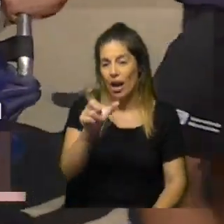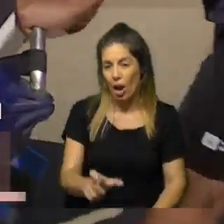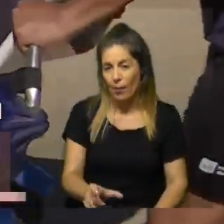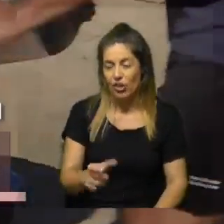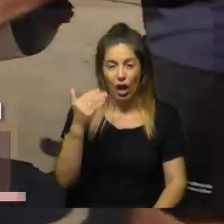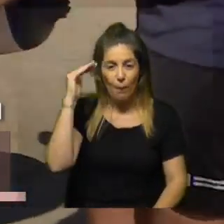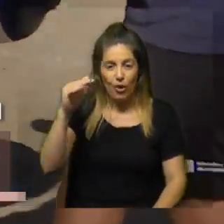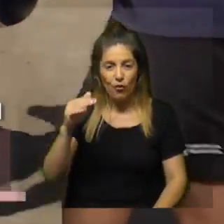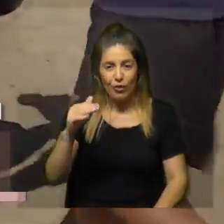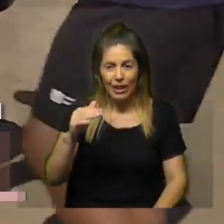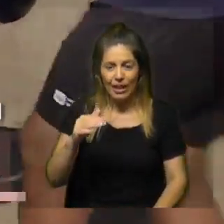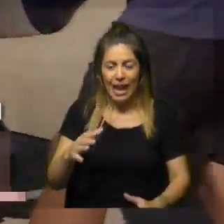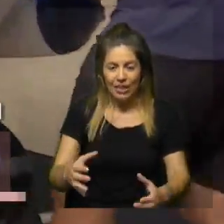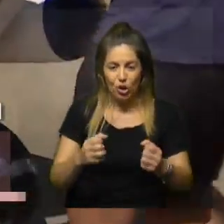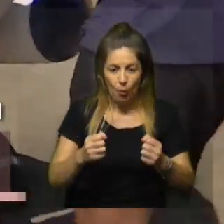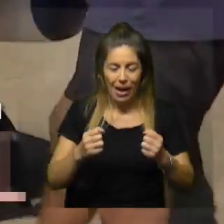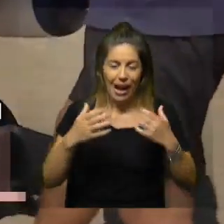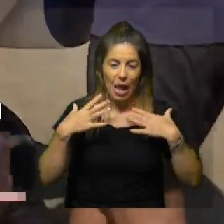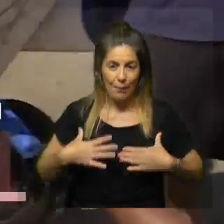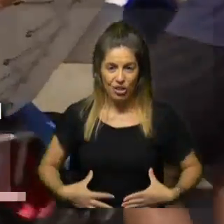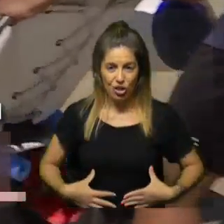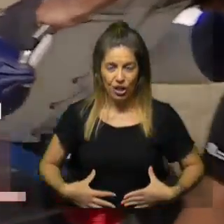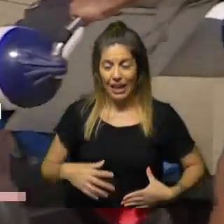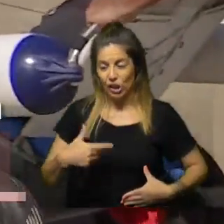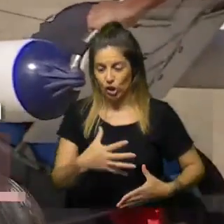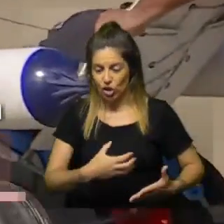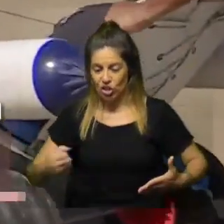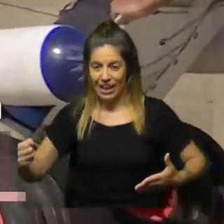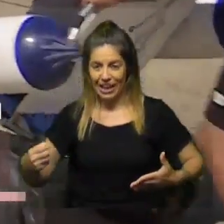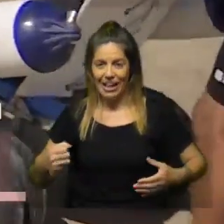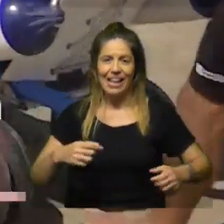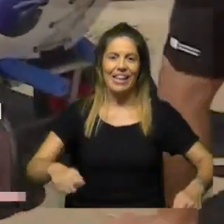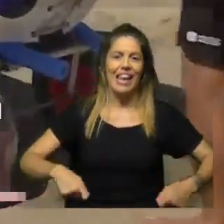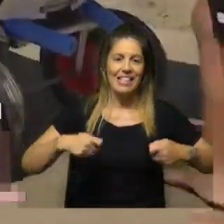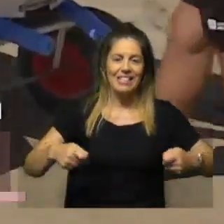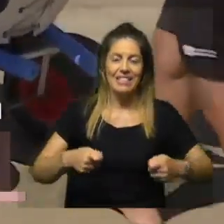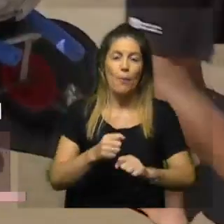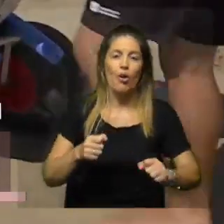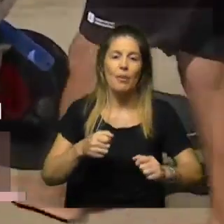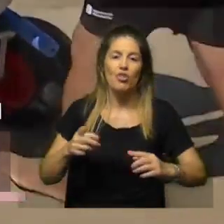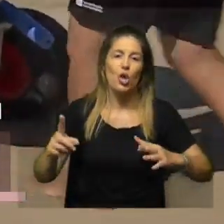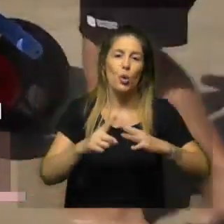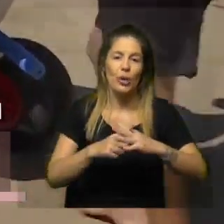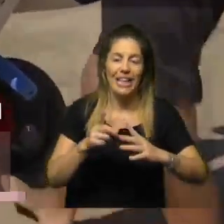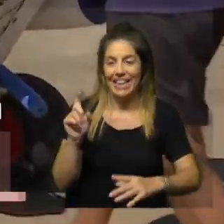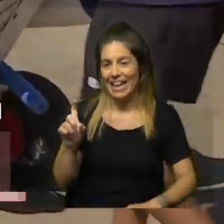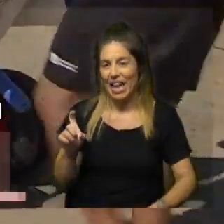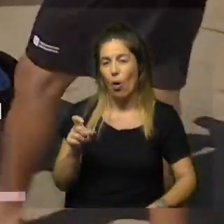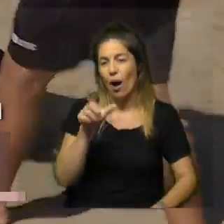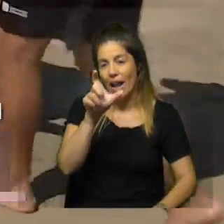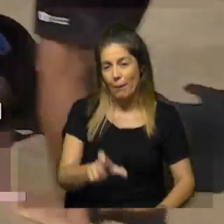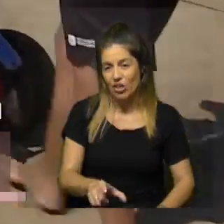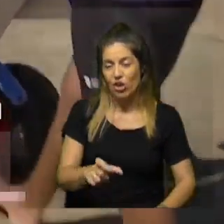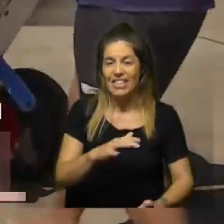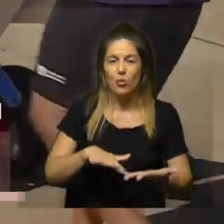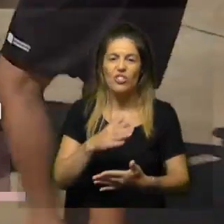otro retira la silla. Y de esa forma podemos hacer una inclusión en el agua de personas en situación de discapacidad. Juan Pablo, usted me decía que hay unos